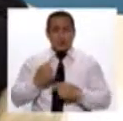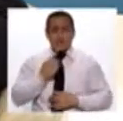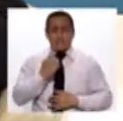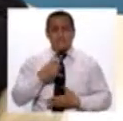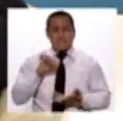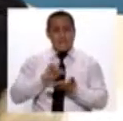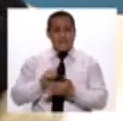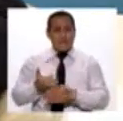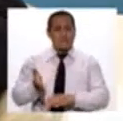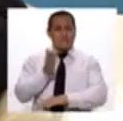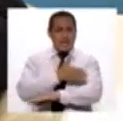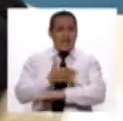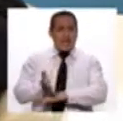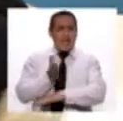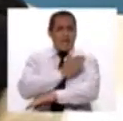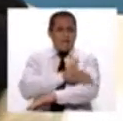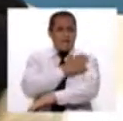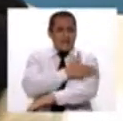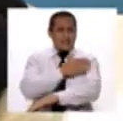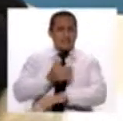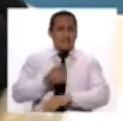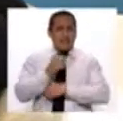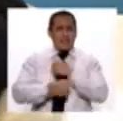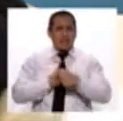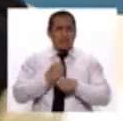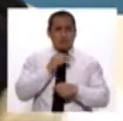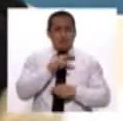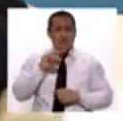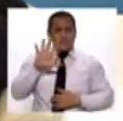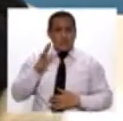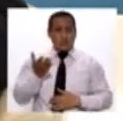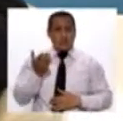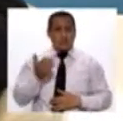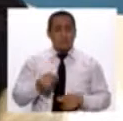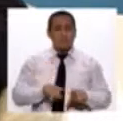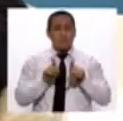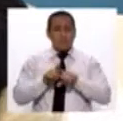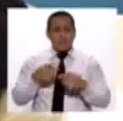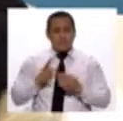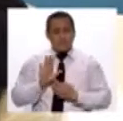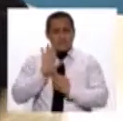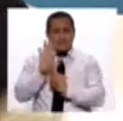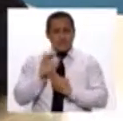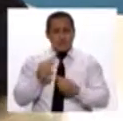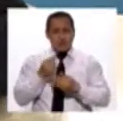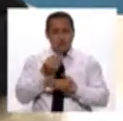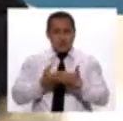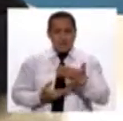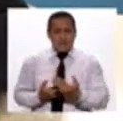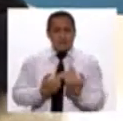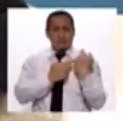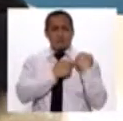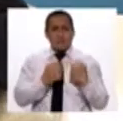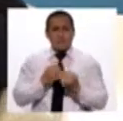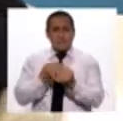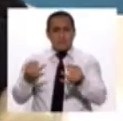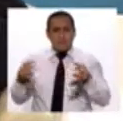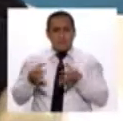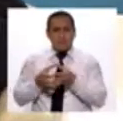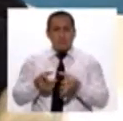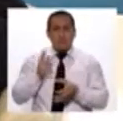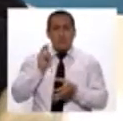es que hay un precedente del Tribunal Constitucional del año 2005 en donde se extiende esta facultad a los